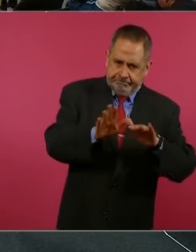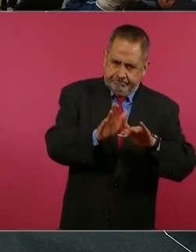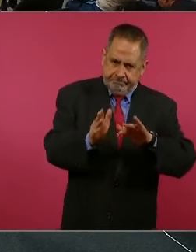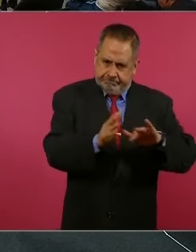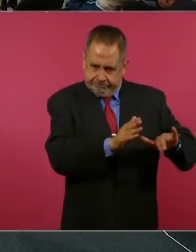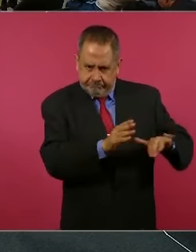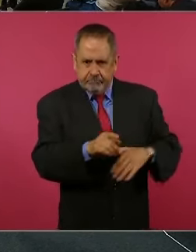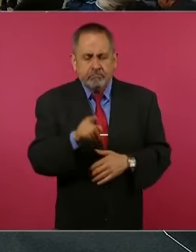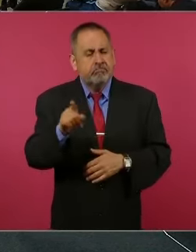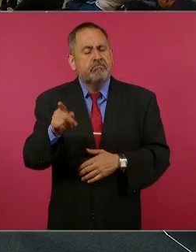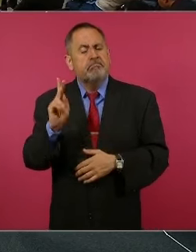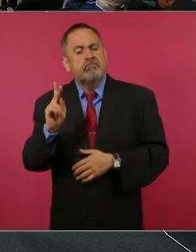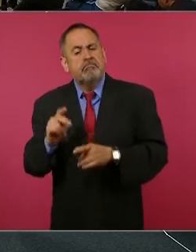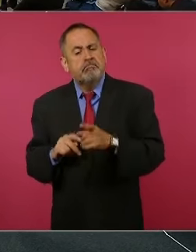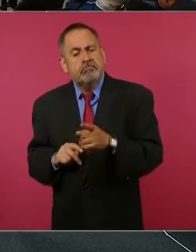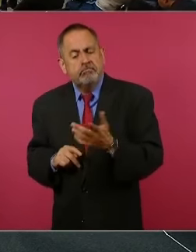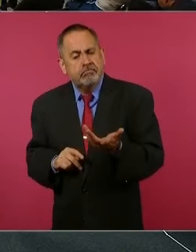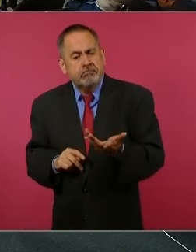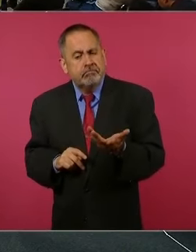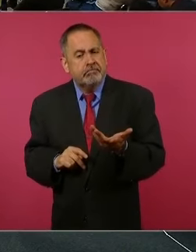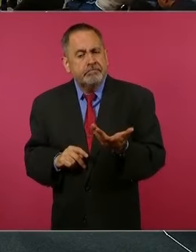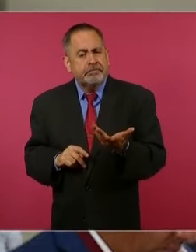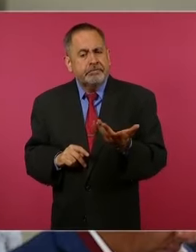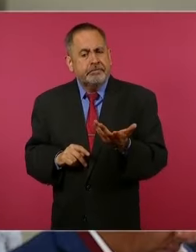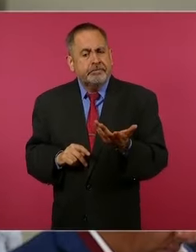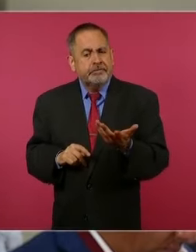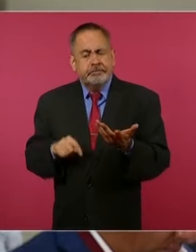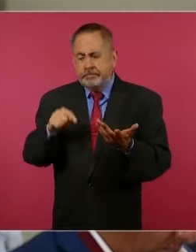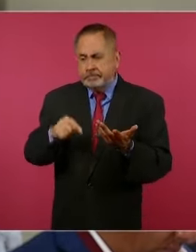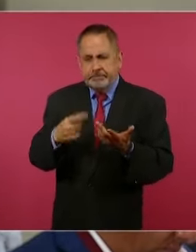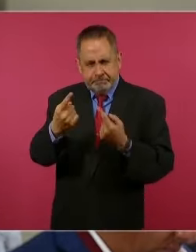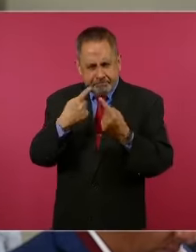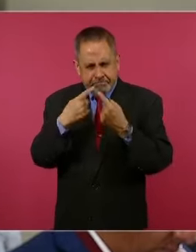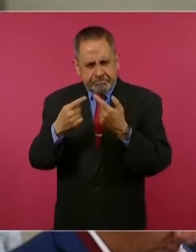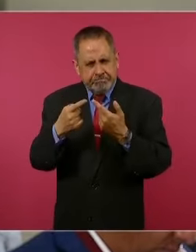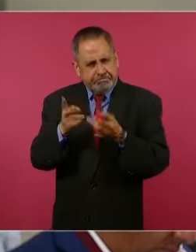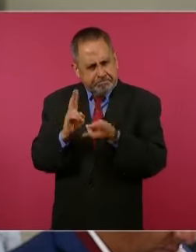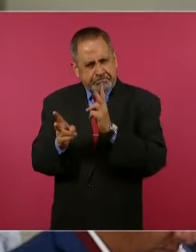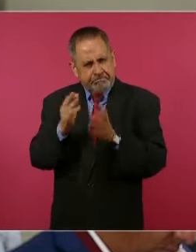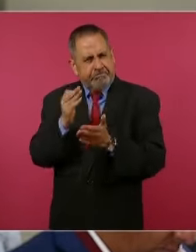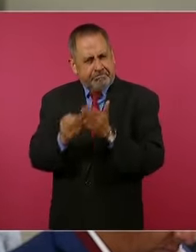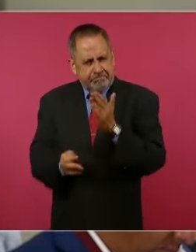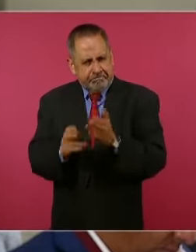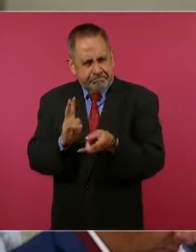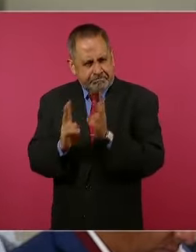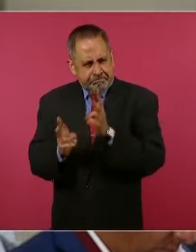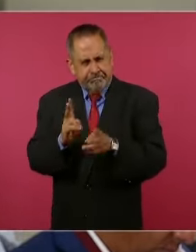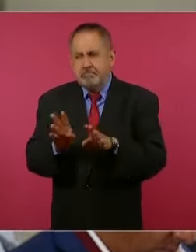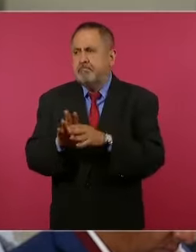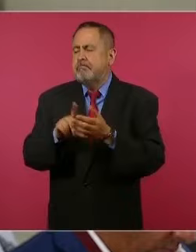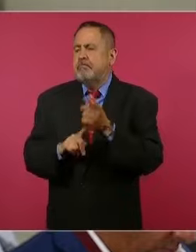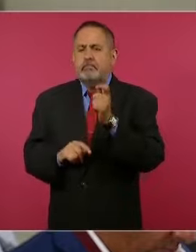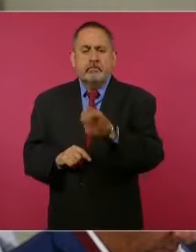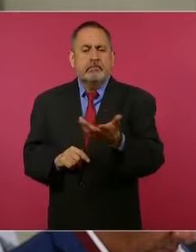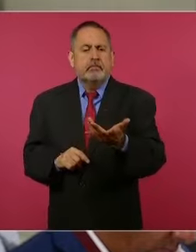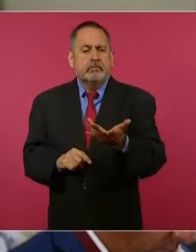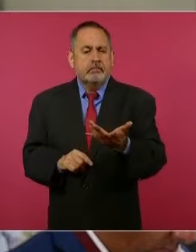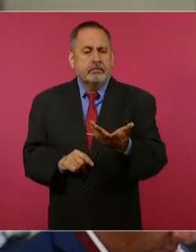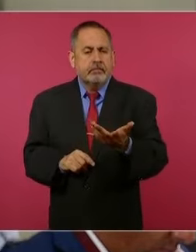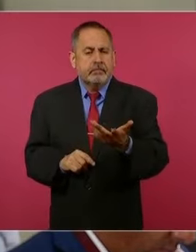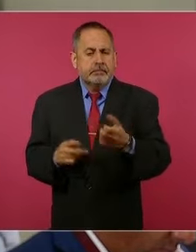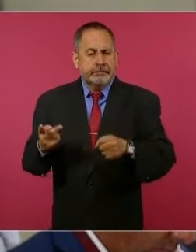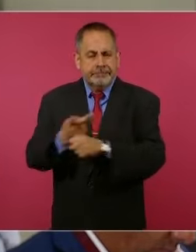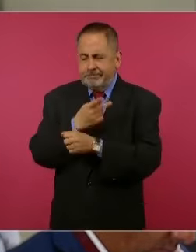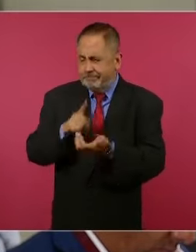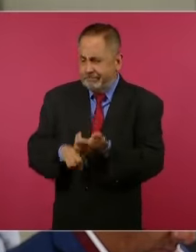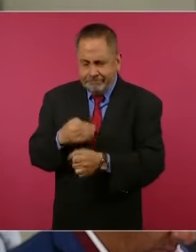pero en este sentido dejamos aquí abierta en alguna conversación que tuvimos este esa cuestión de Cómo se mide ahora